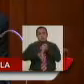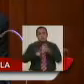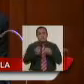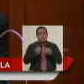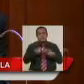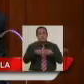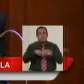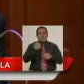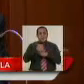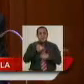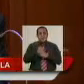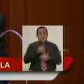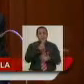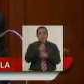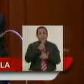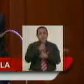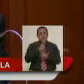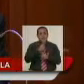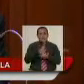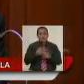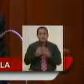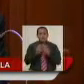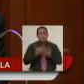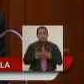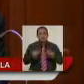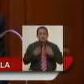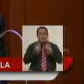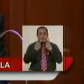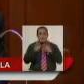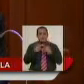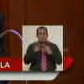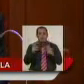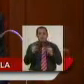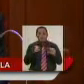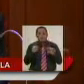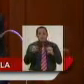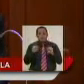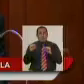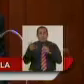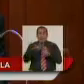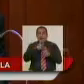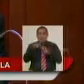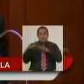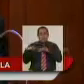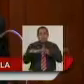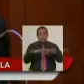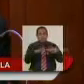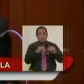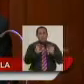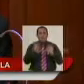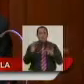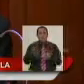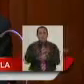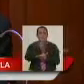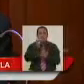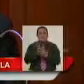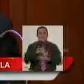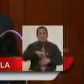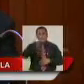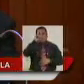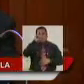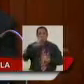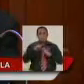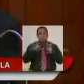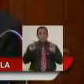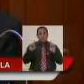realizar actividades para prevención de los efectos del fenómeno del Niño u otros desastres naturales que pudieran ocurrir.